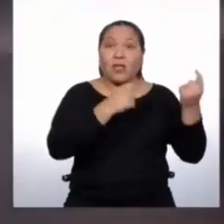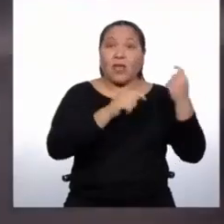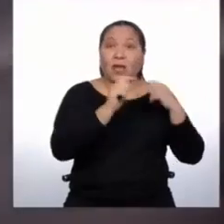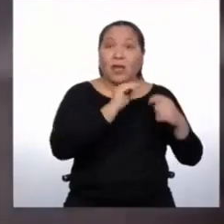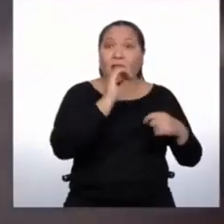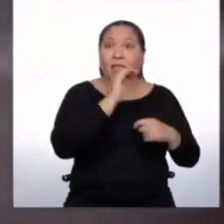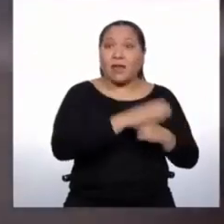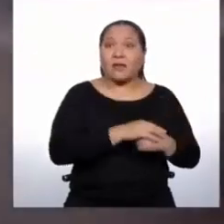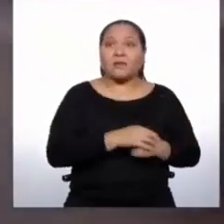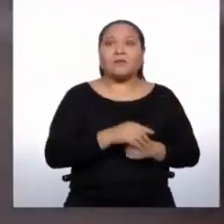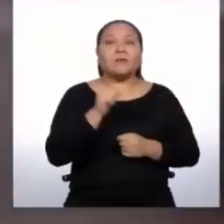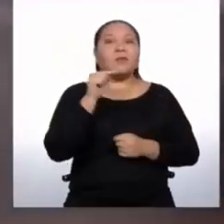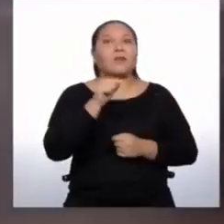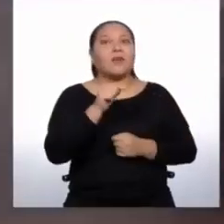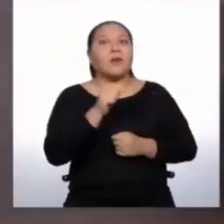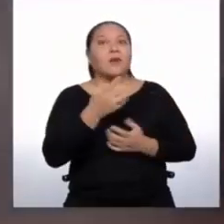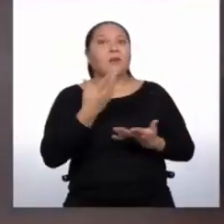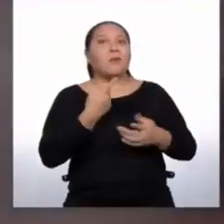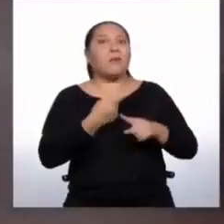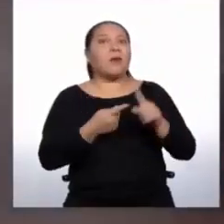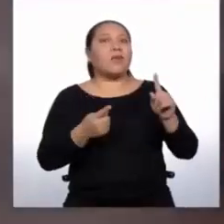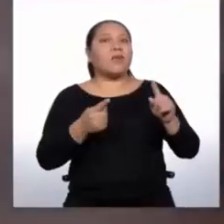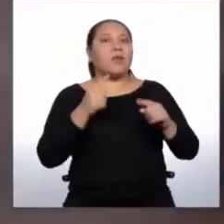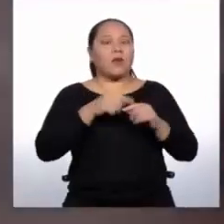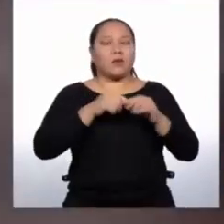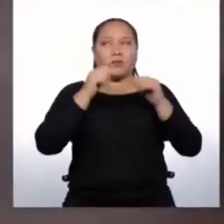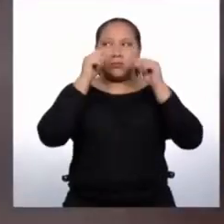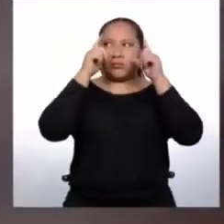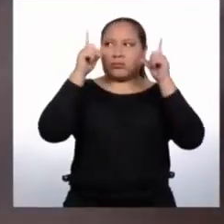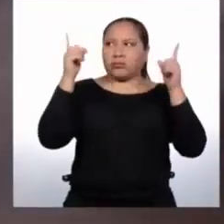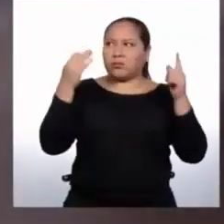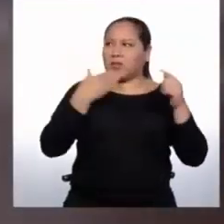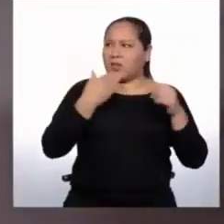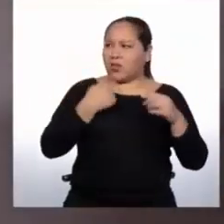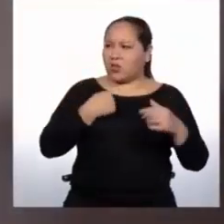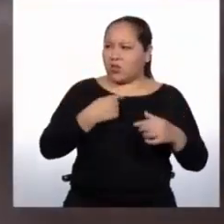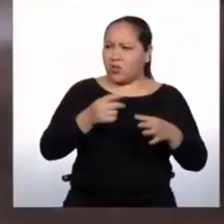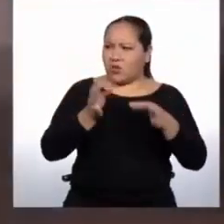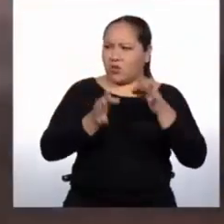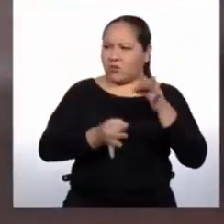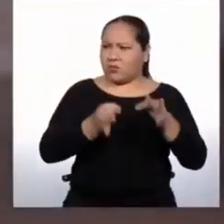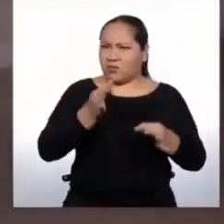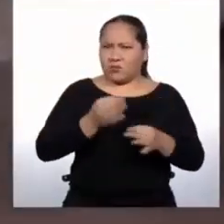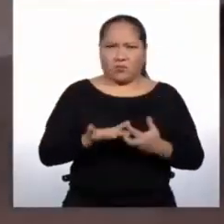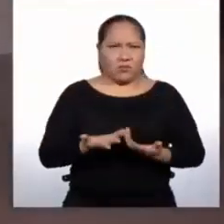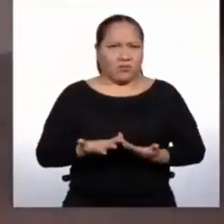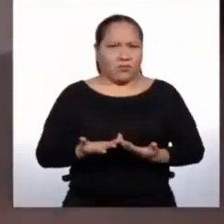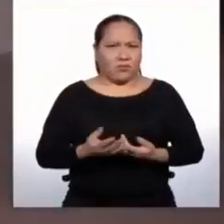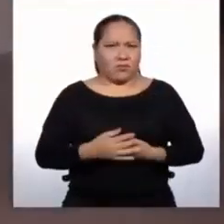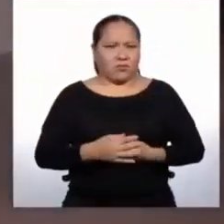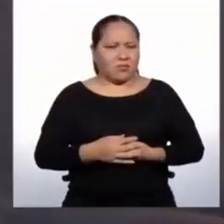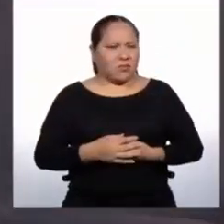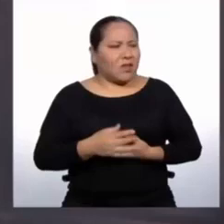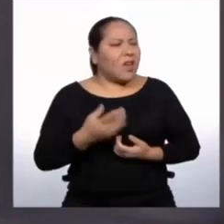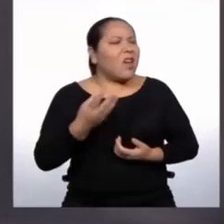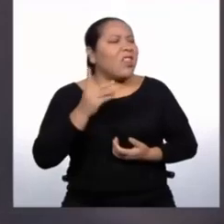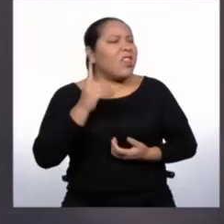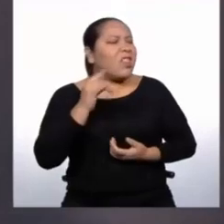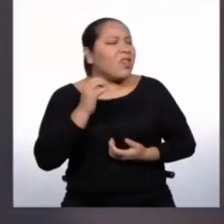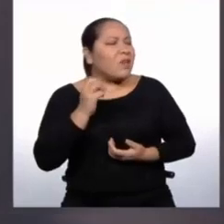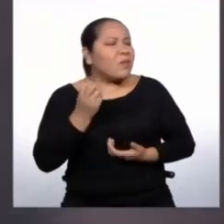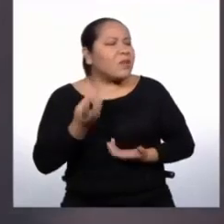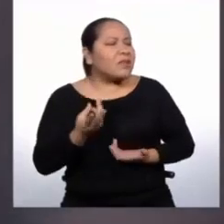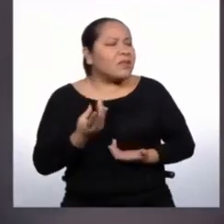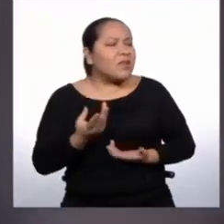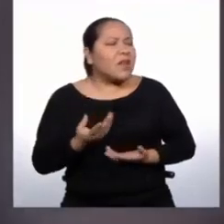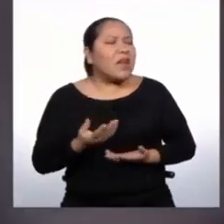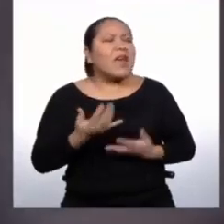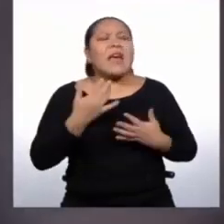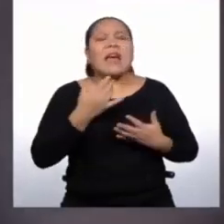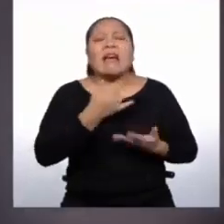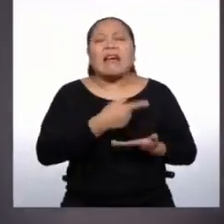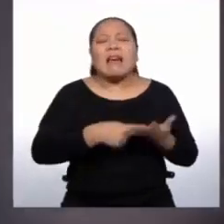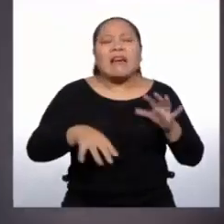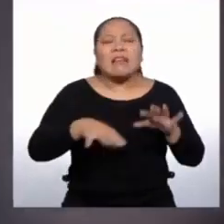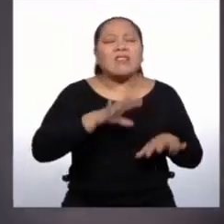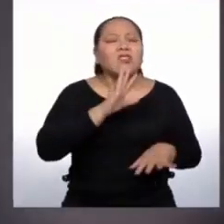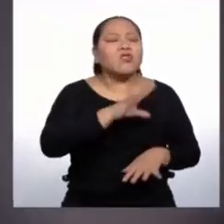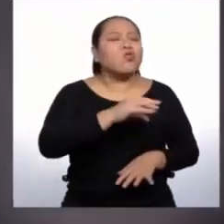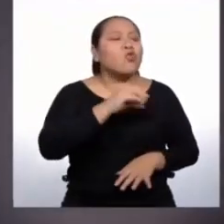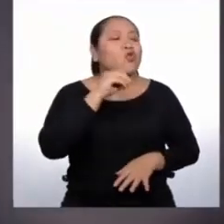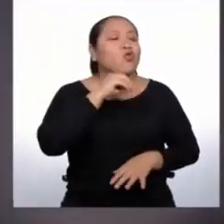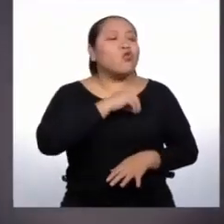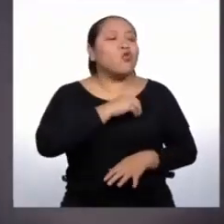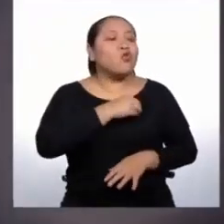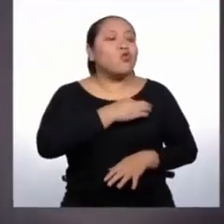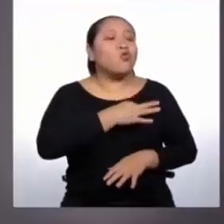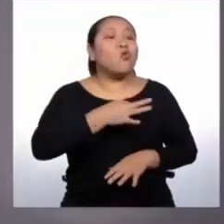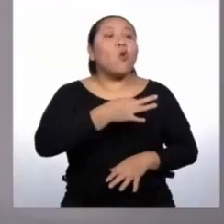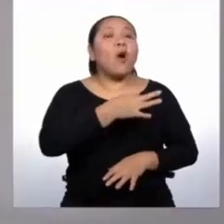a juicio, habría exclamado con sorpresa: «Dimas, ¿qué has hecho del alma que te di?» No faltará quien